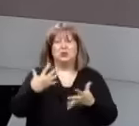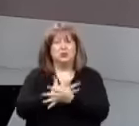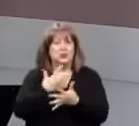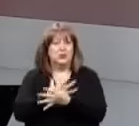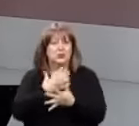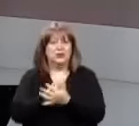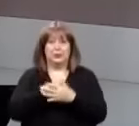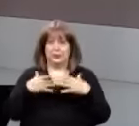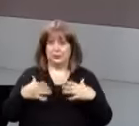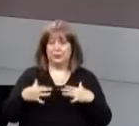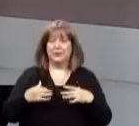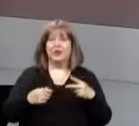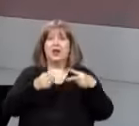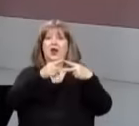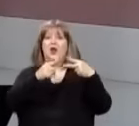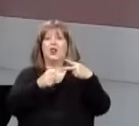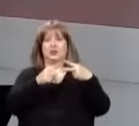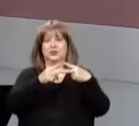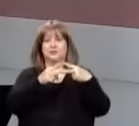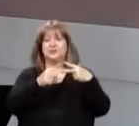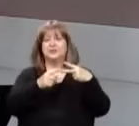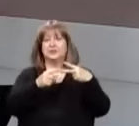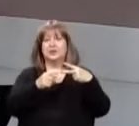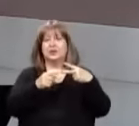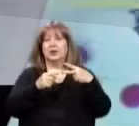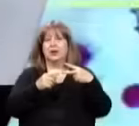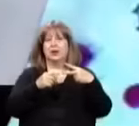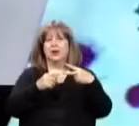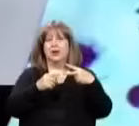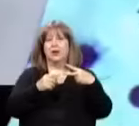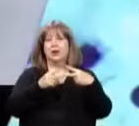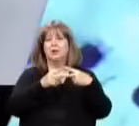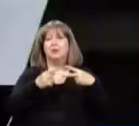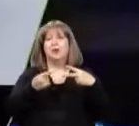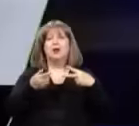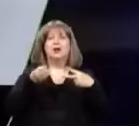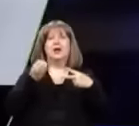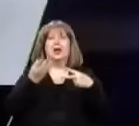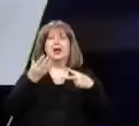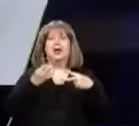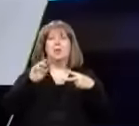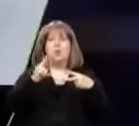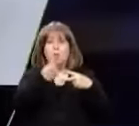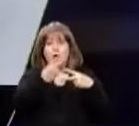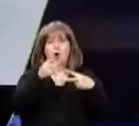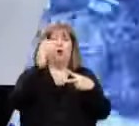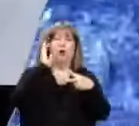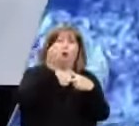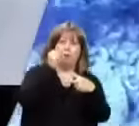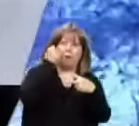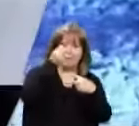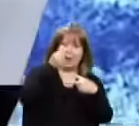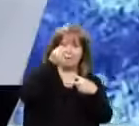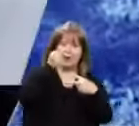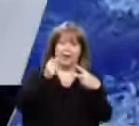vos fíjate que tienen algo en común, ¿no? Los dos casos, que las víctimas murieron por una feroz golpiza. Exactamente. Por un